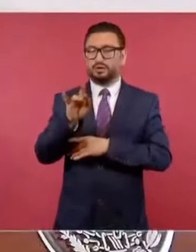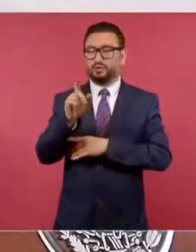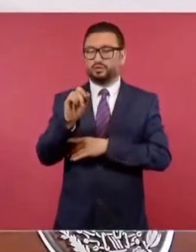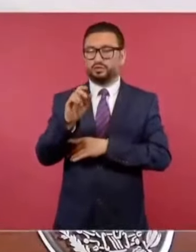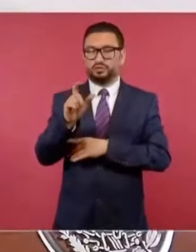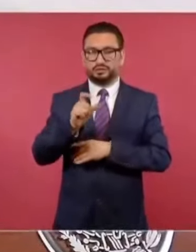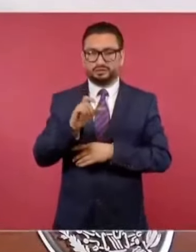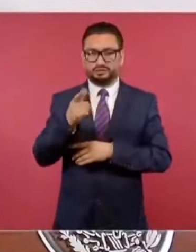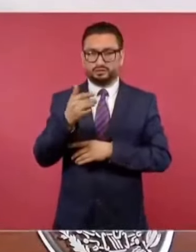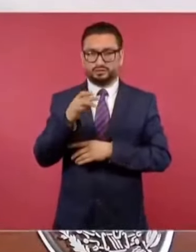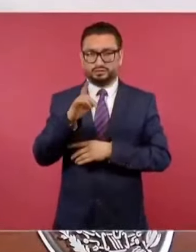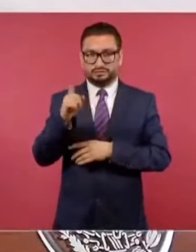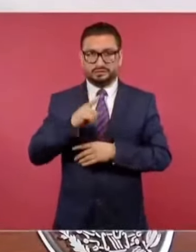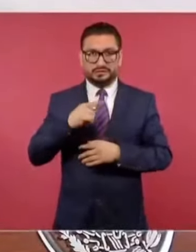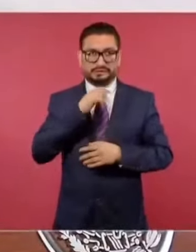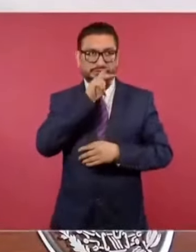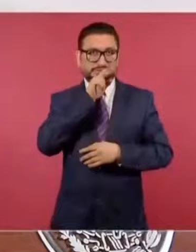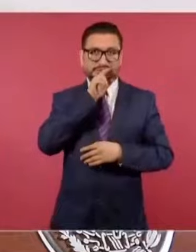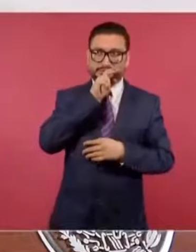González.